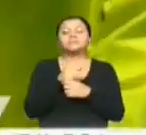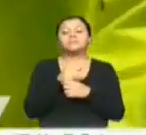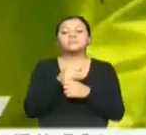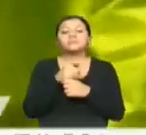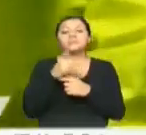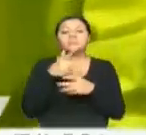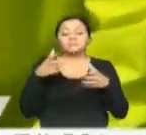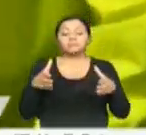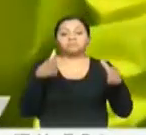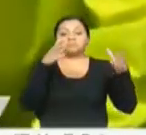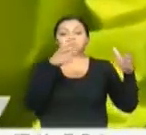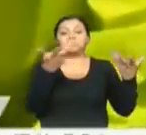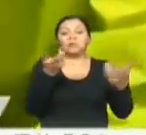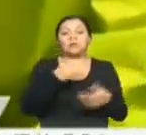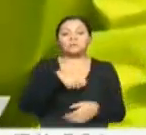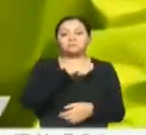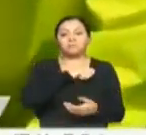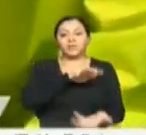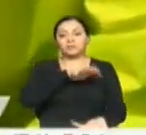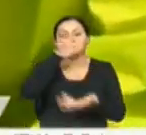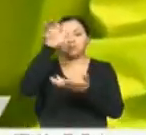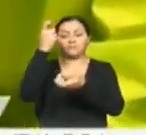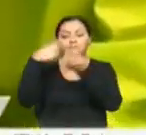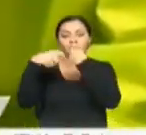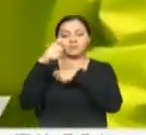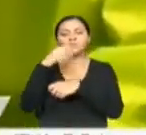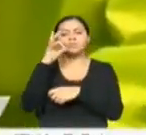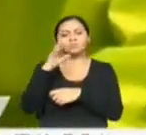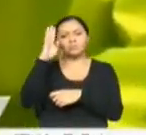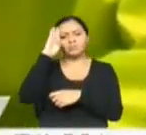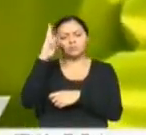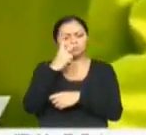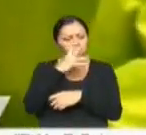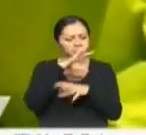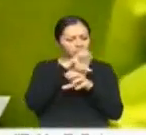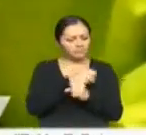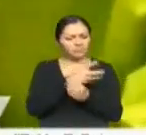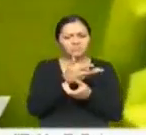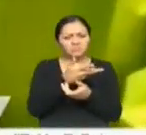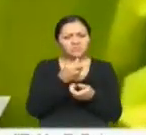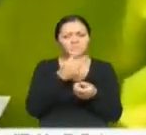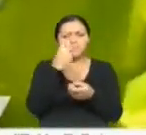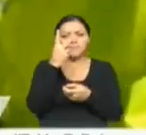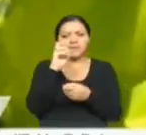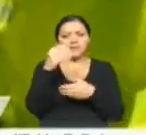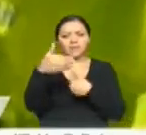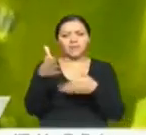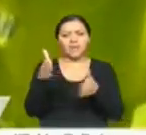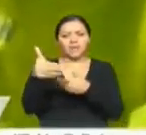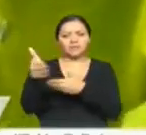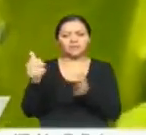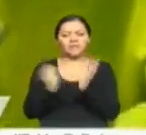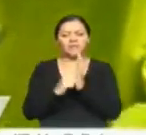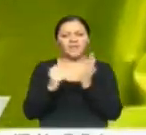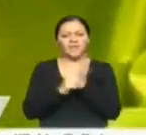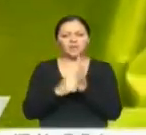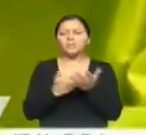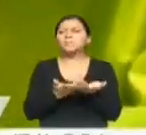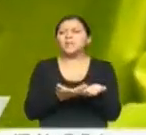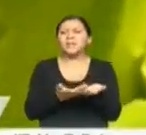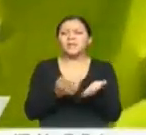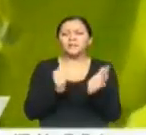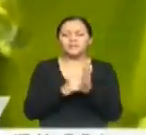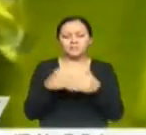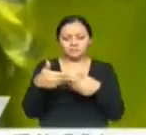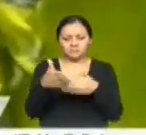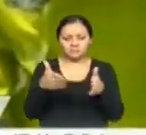enviado al puerto de Algeciras en España cuando efectivos de antinarcóticos descubrieron un contenedor con 20 cajas de chatarra metálica y paquetes rectangulares